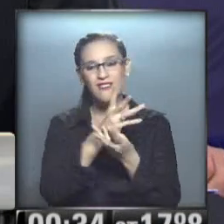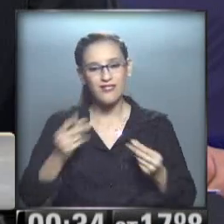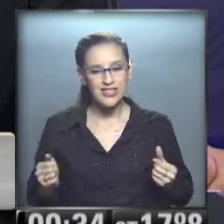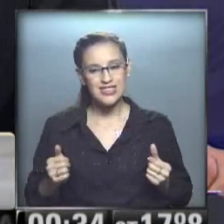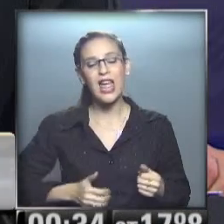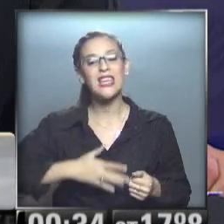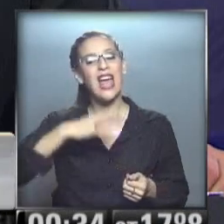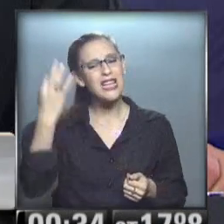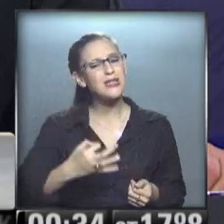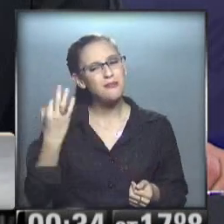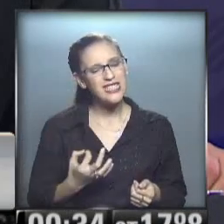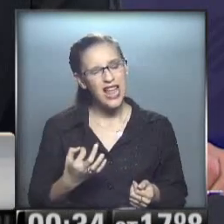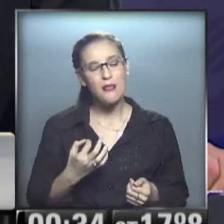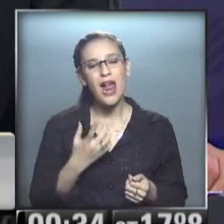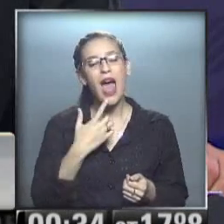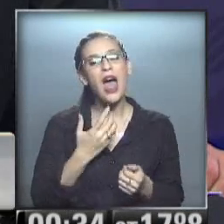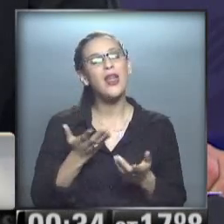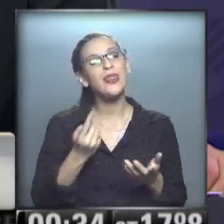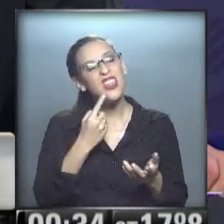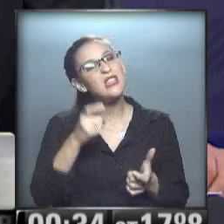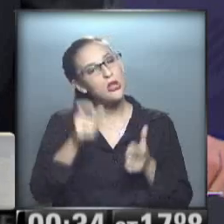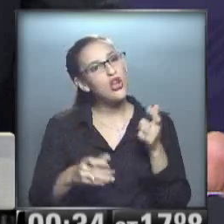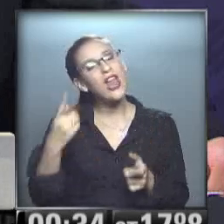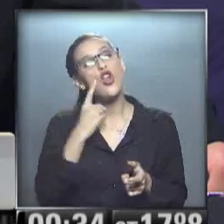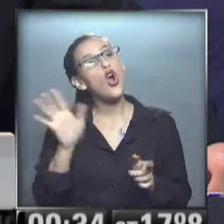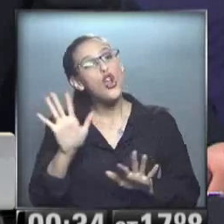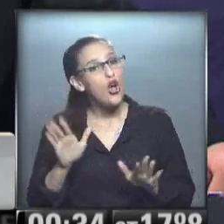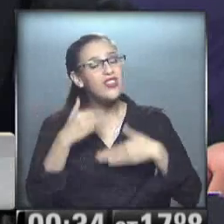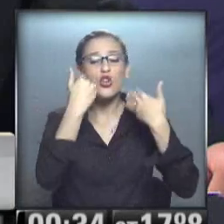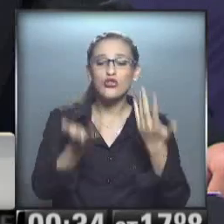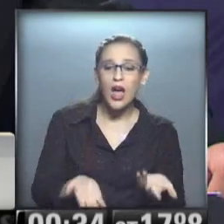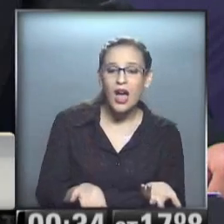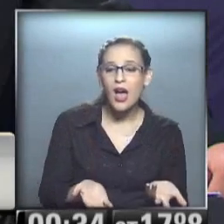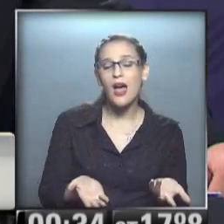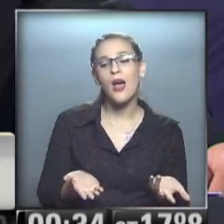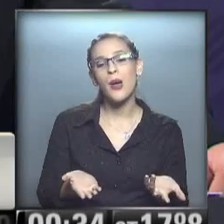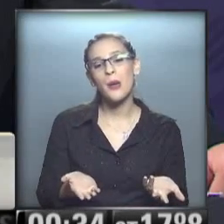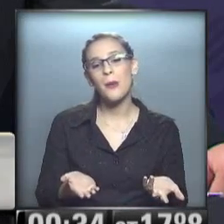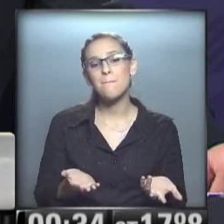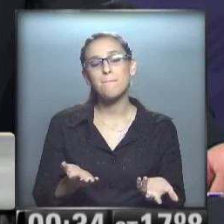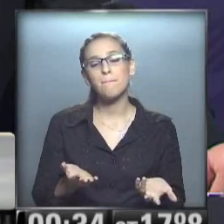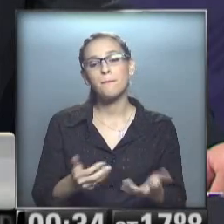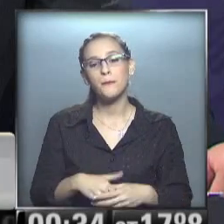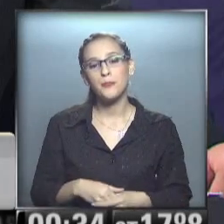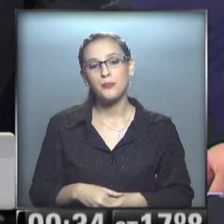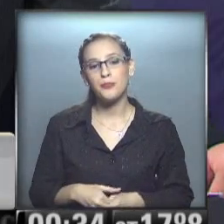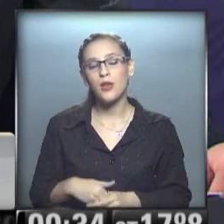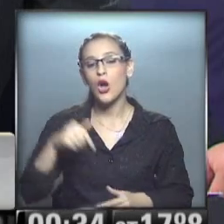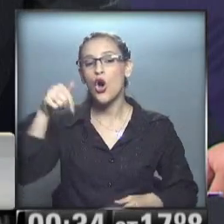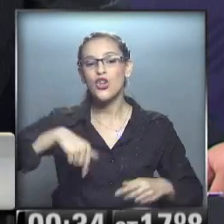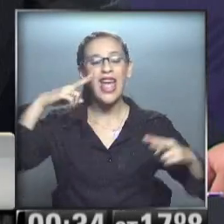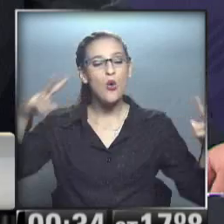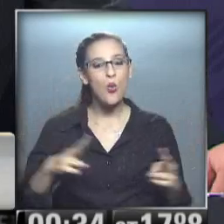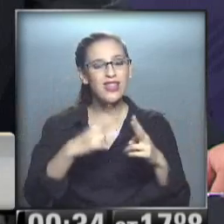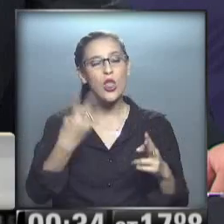todo, para darle ánimo a la gente que por ahí no conoce y no sabe y se pierde una misa maravillosa, que es, me encontré hoy con dos